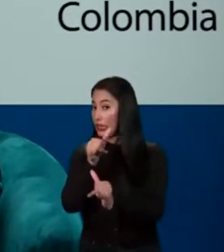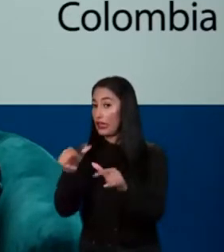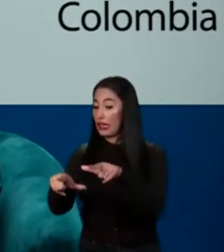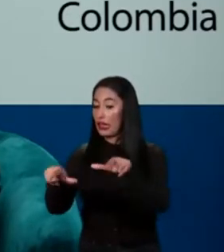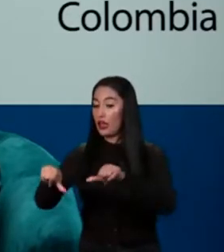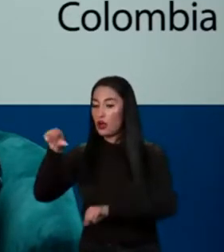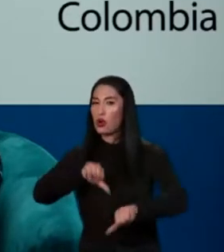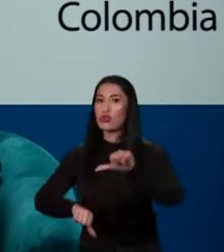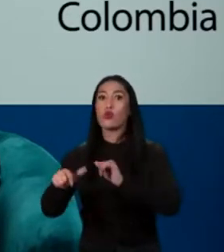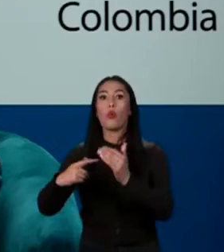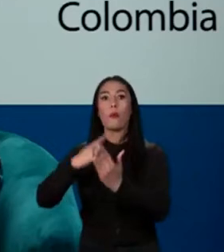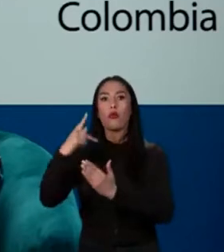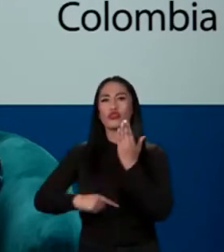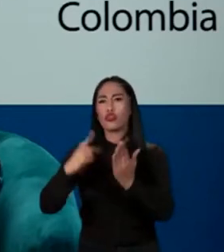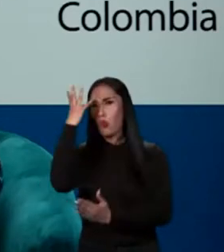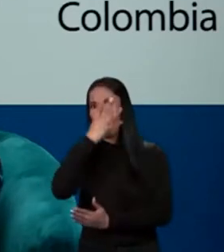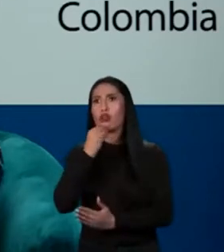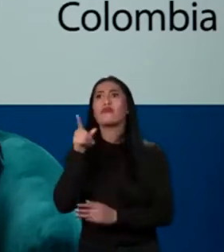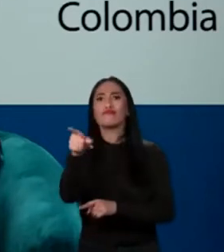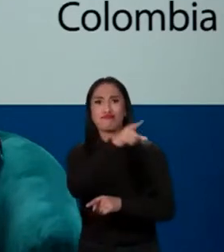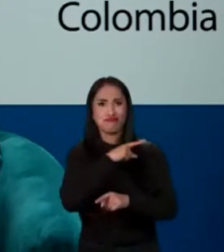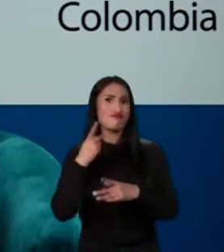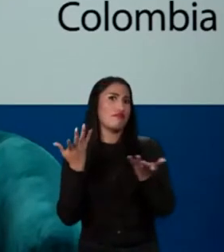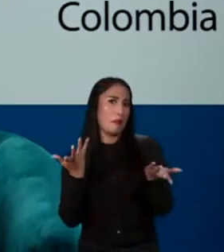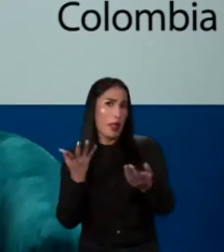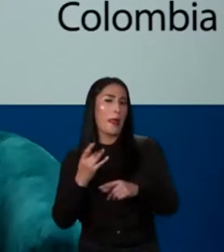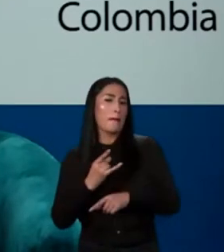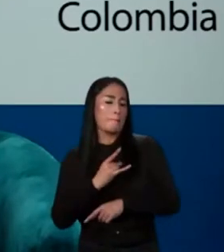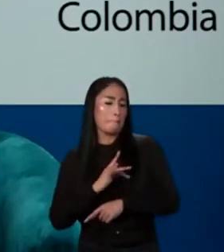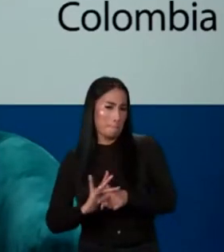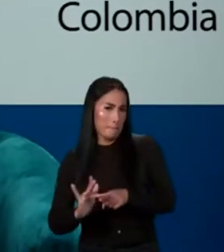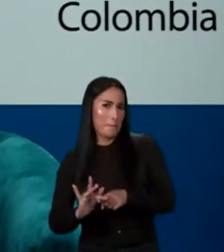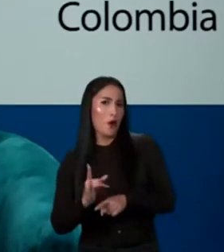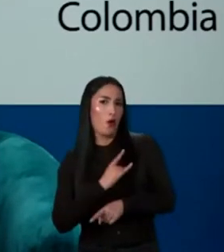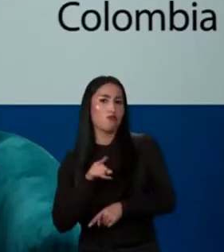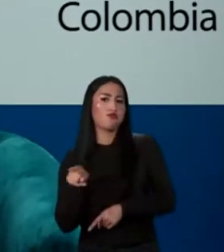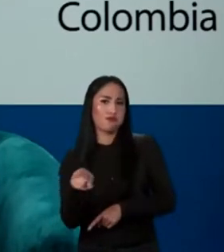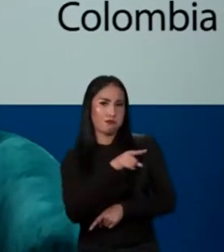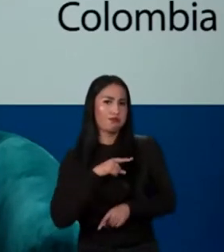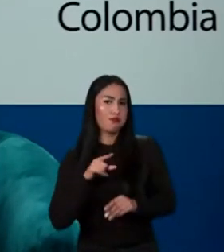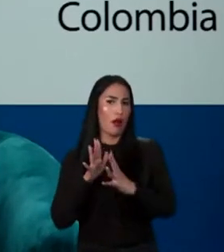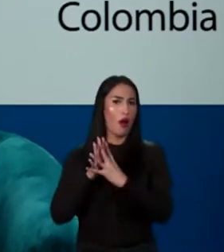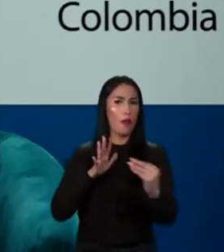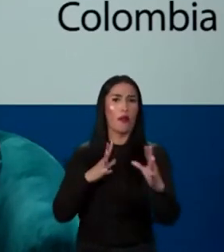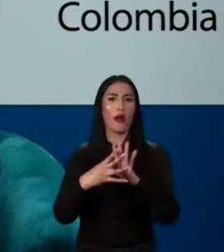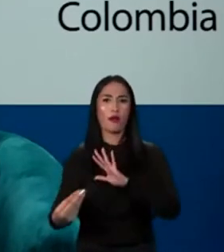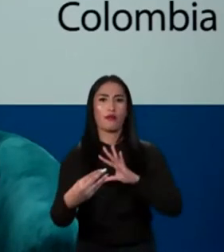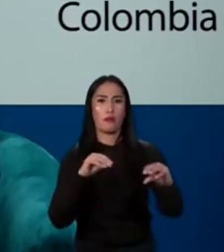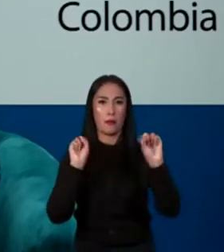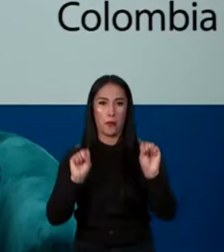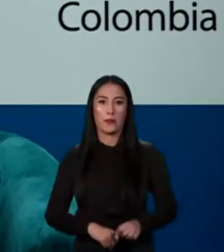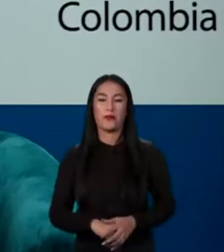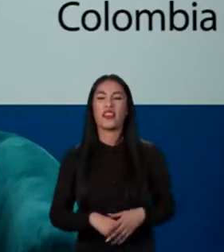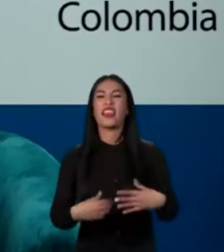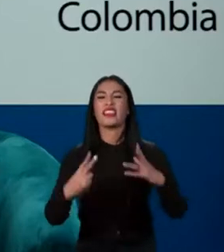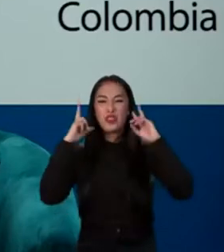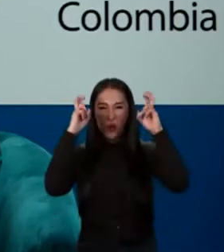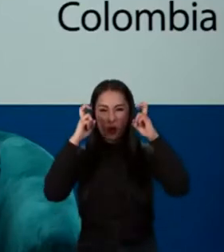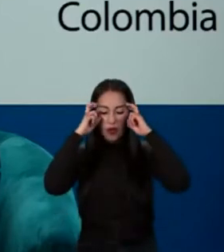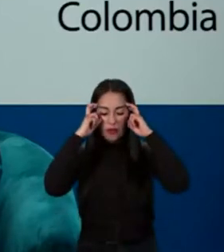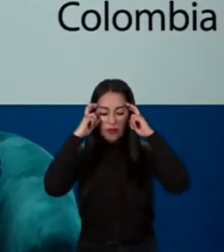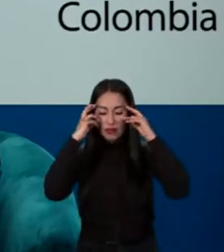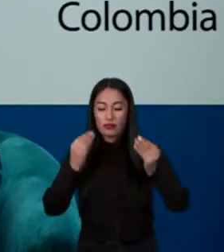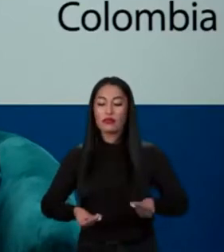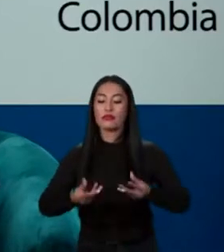universidades es como nosotros podemos colocar a nuestro conocimiento al